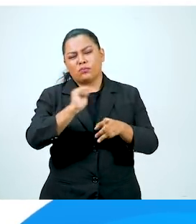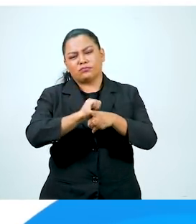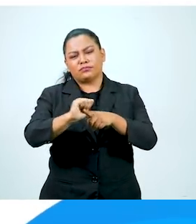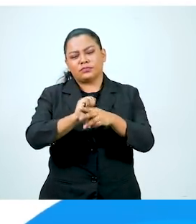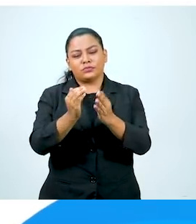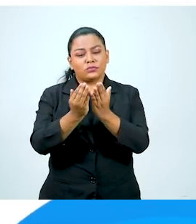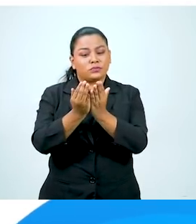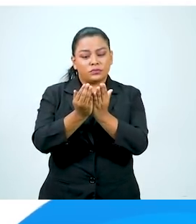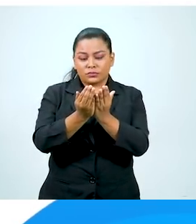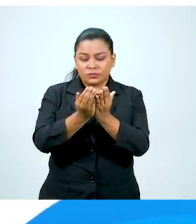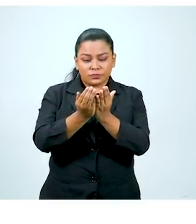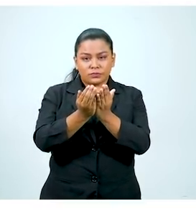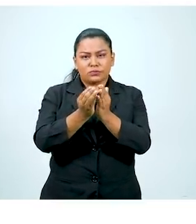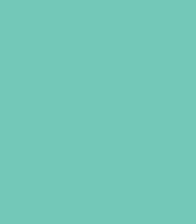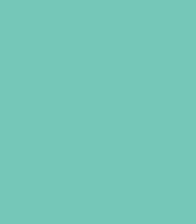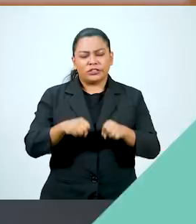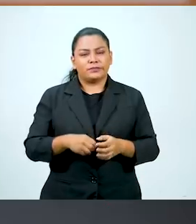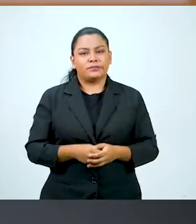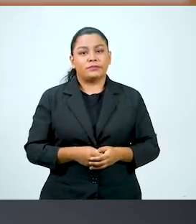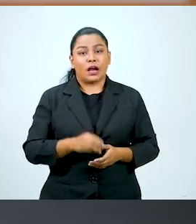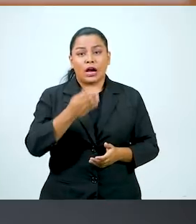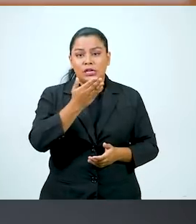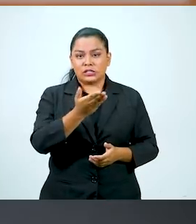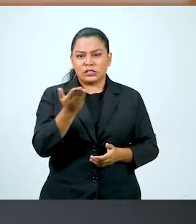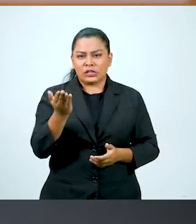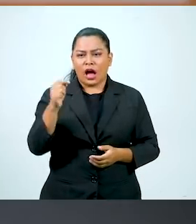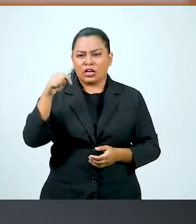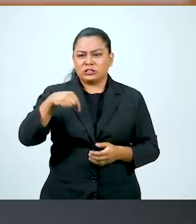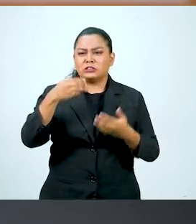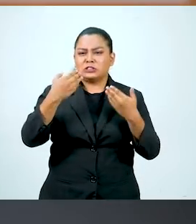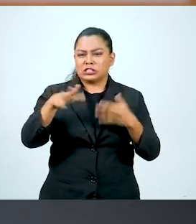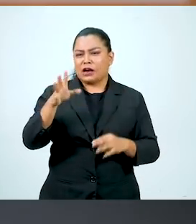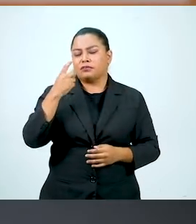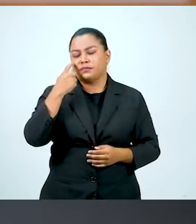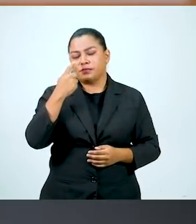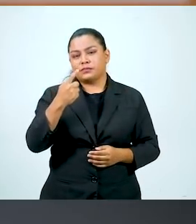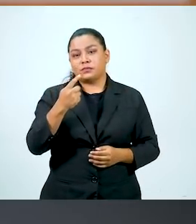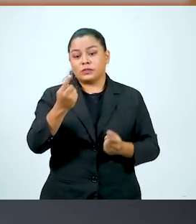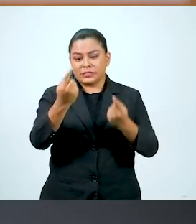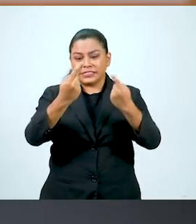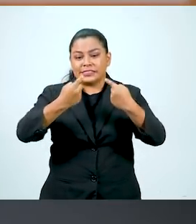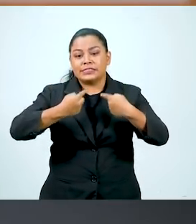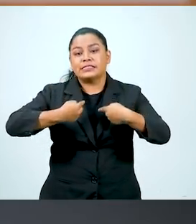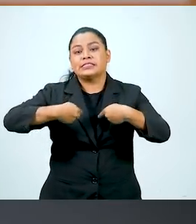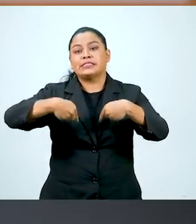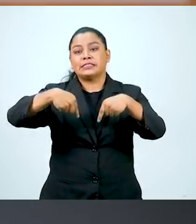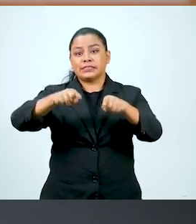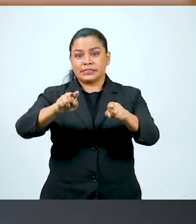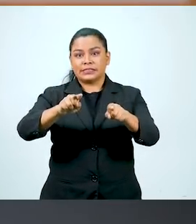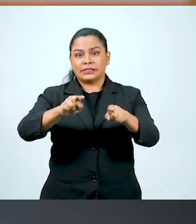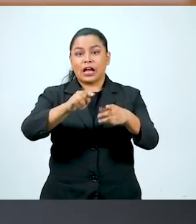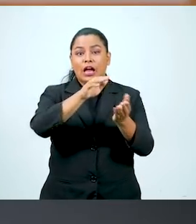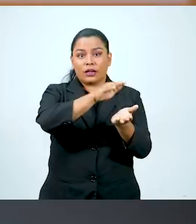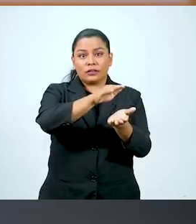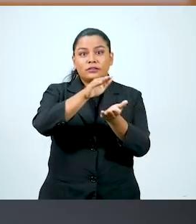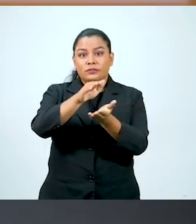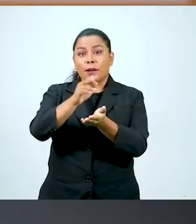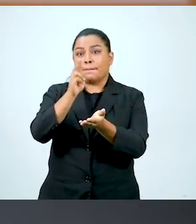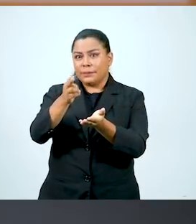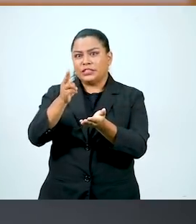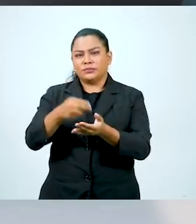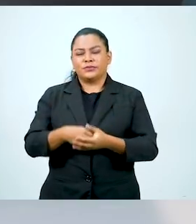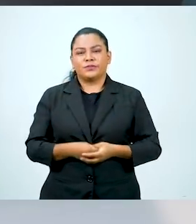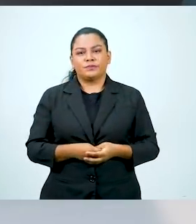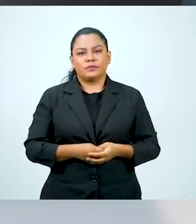la lectura en voz alta. Los elementos que acabamos de conocer son permanentes al inicio de cada unidad